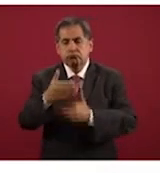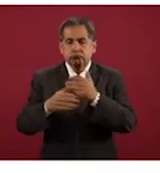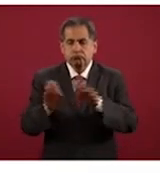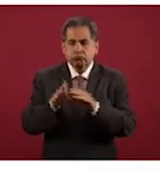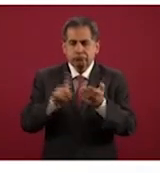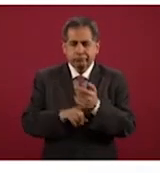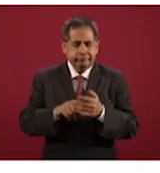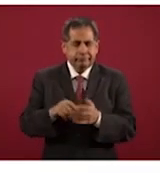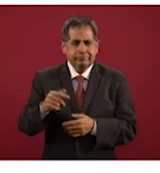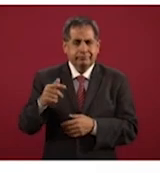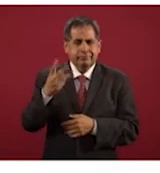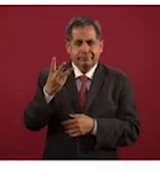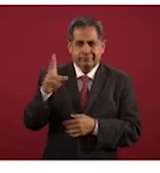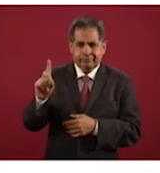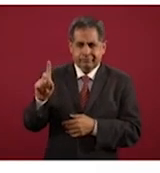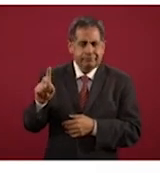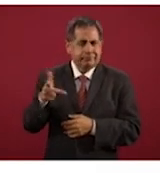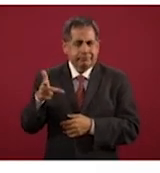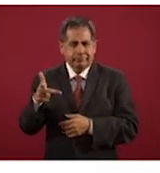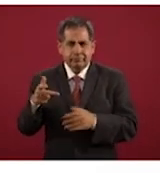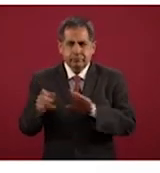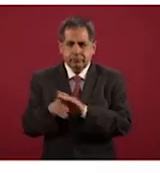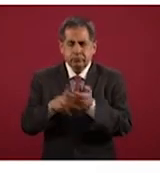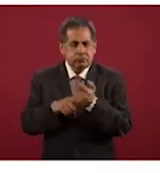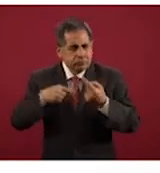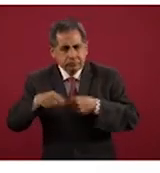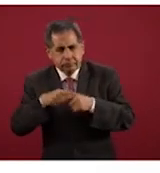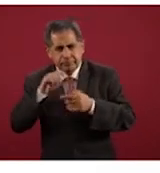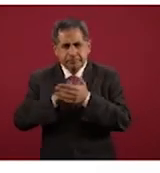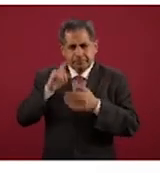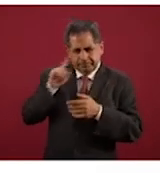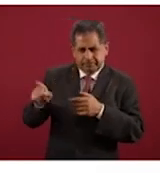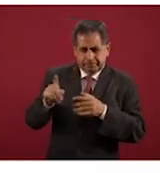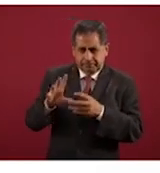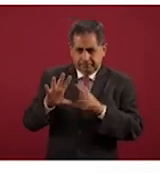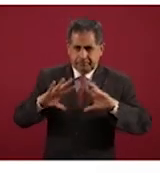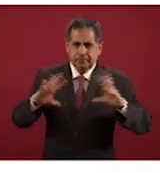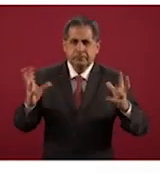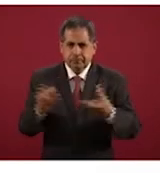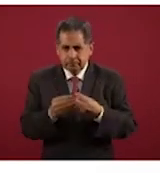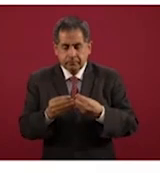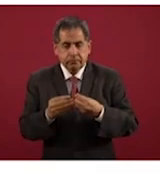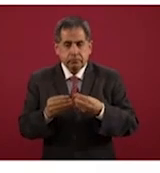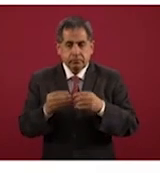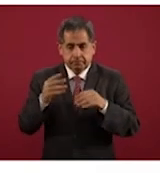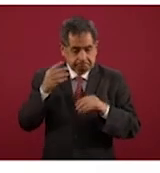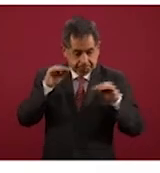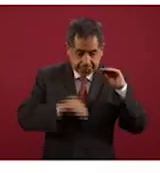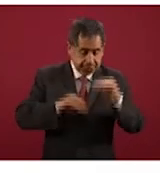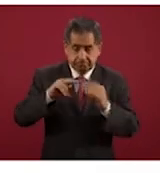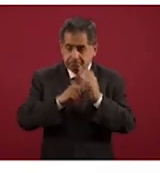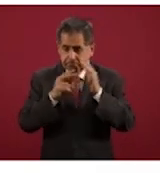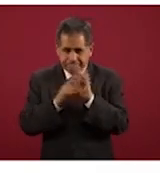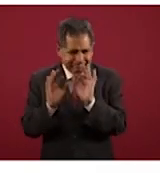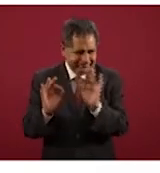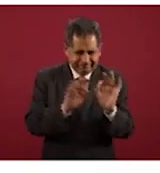tridimensional qué quiere decir esto esto es por ejemplo esta planta combinada ya tenemos toda la ingeniería de